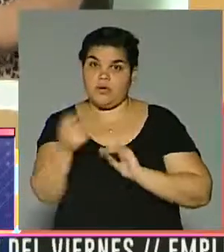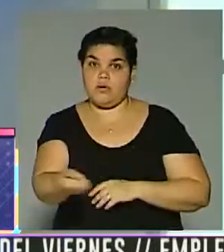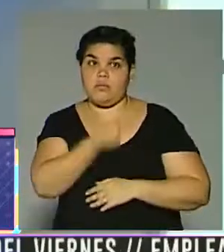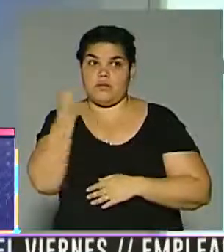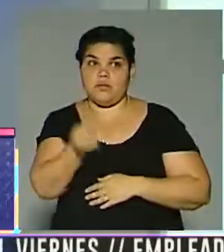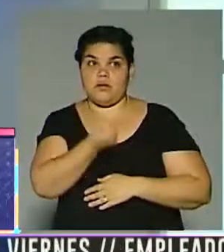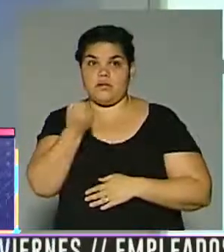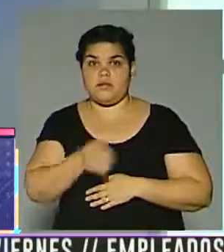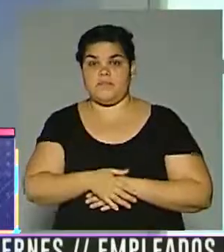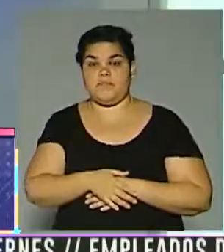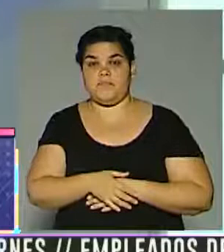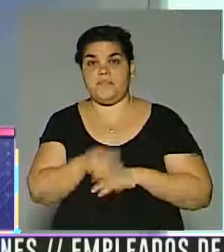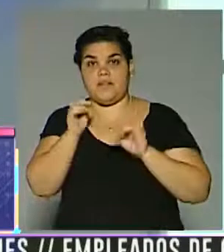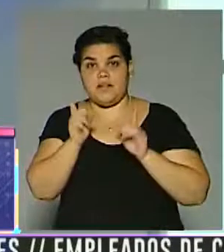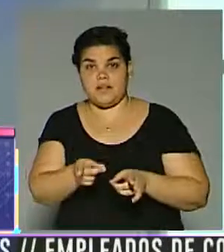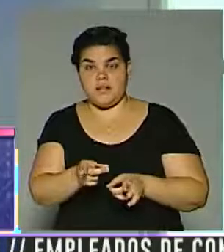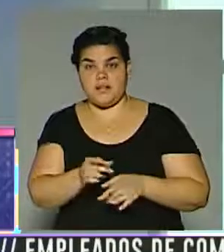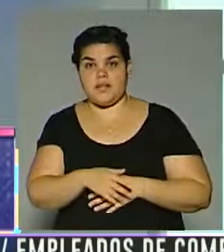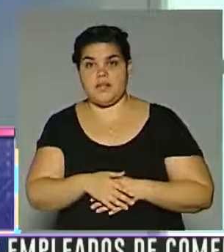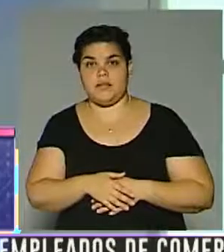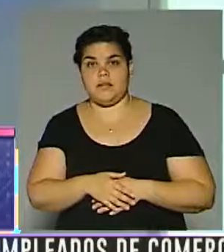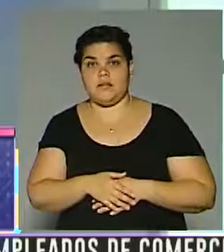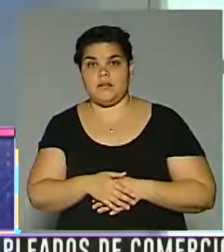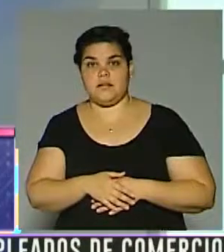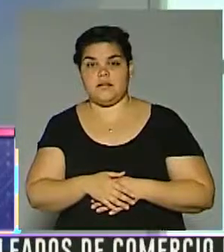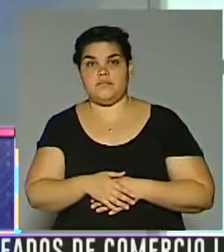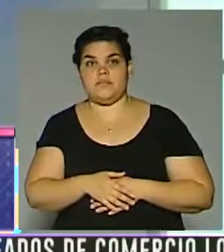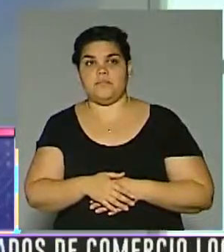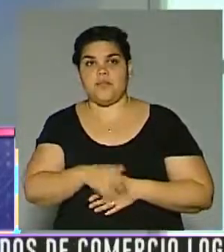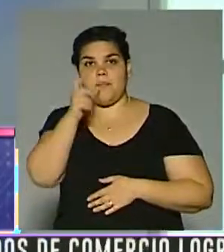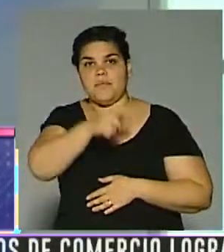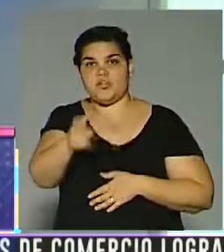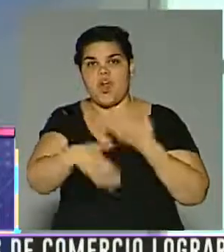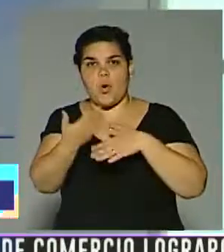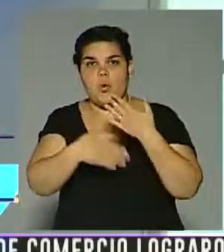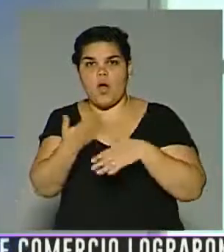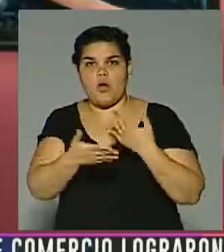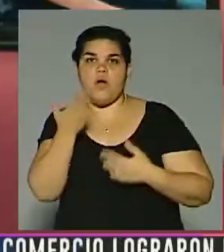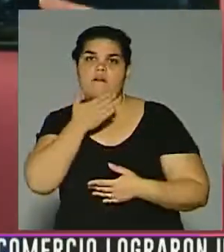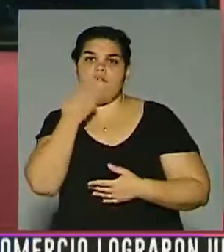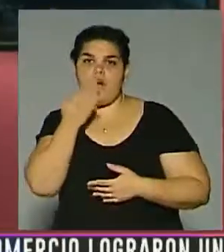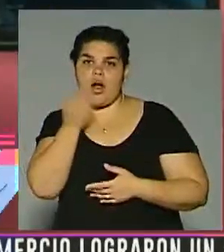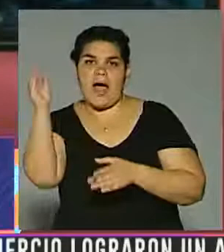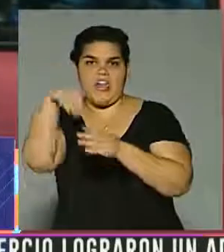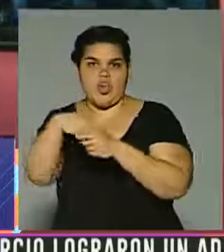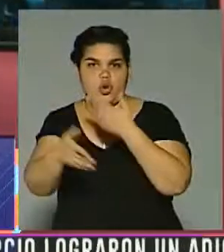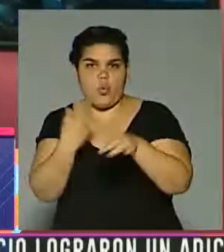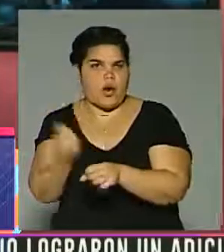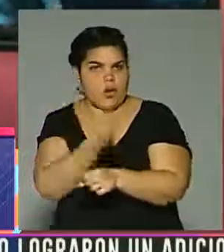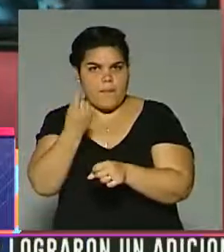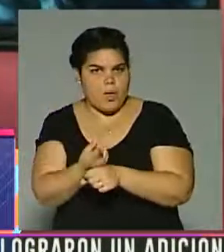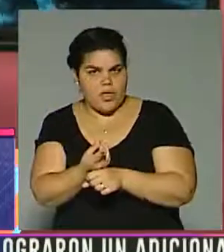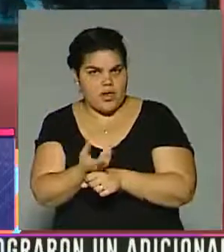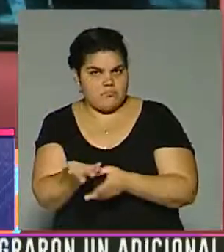además hay que decir que, por ejemplo, el otro dato es que jugadores de Boca se quedarían sin la chance de jugar, ¿puede ser? Ahí vamos a eso,